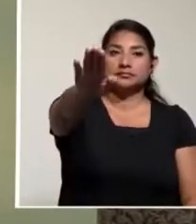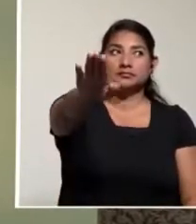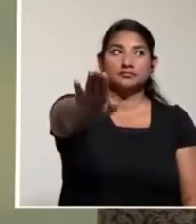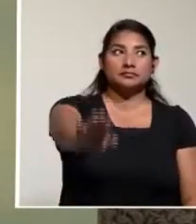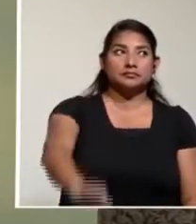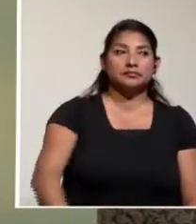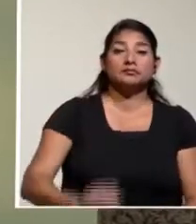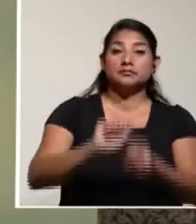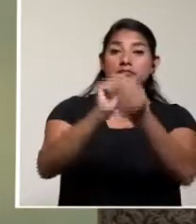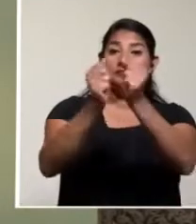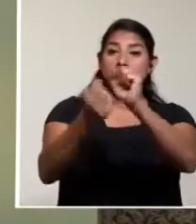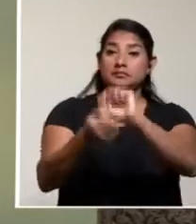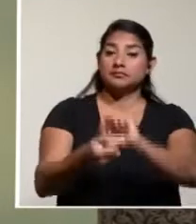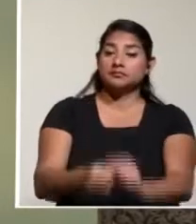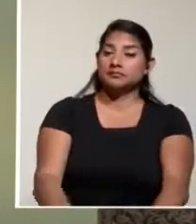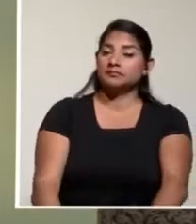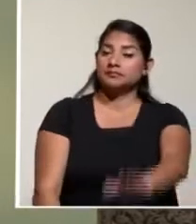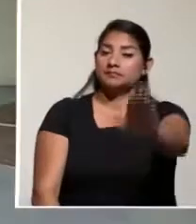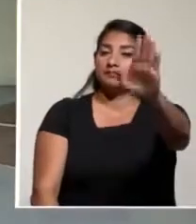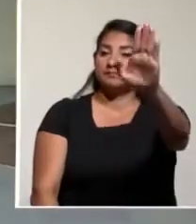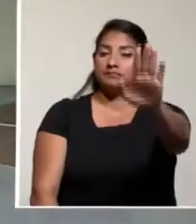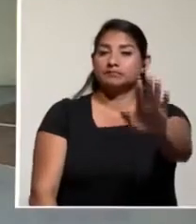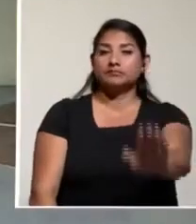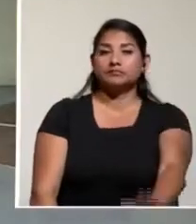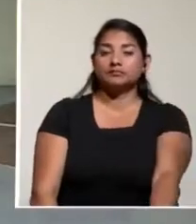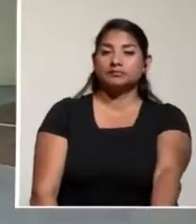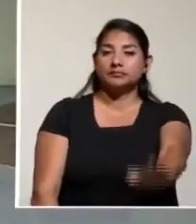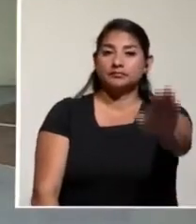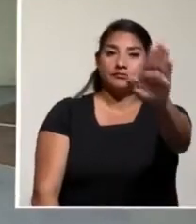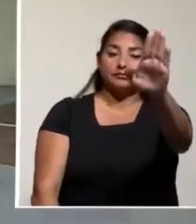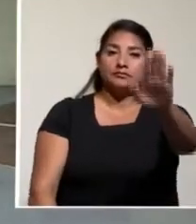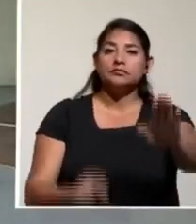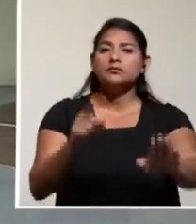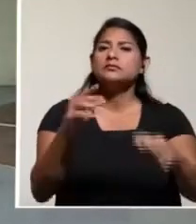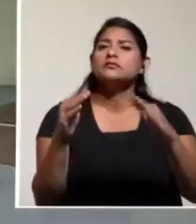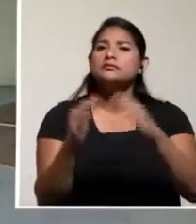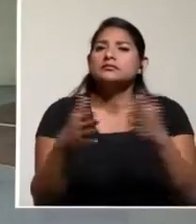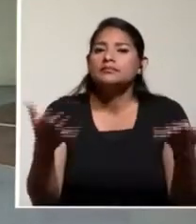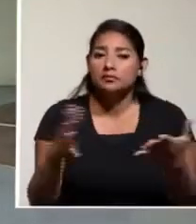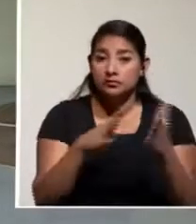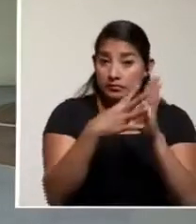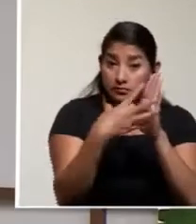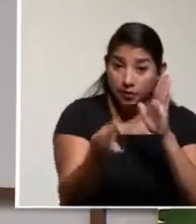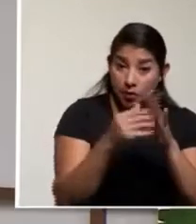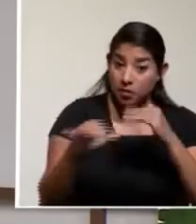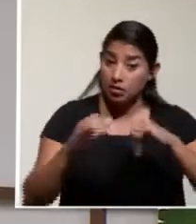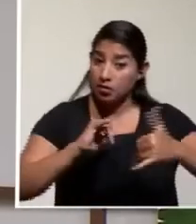Cambia el otro lado, el otro lado. ¿Cómo les está yendo allá en casa?